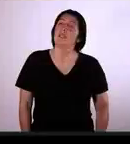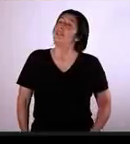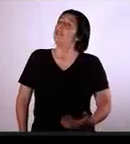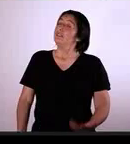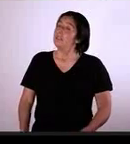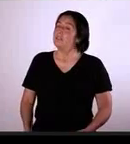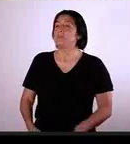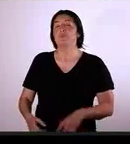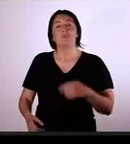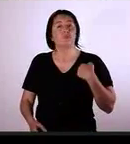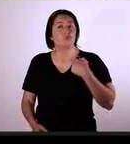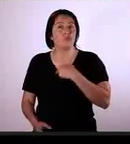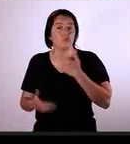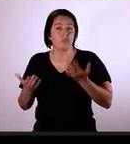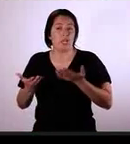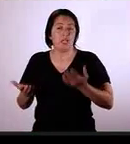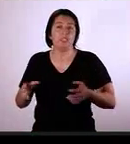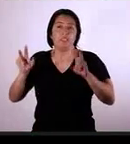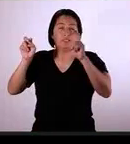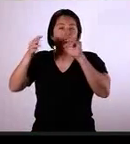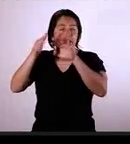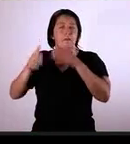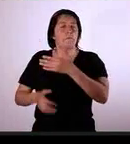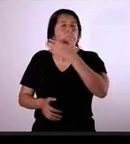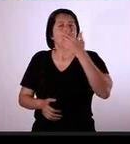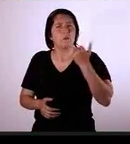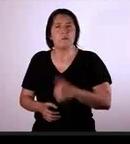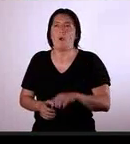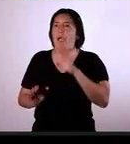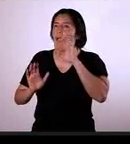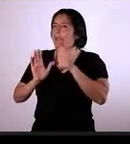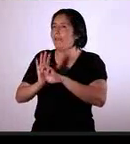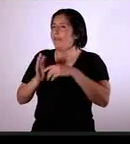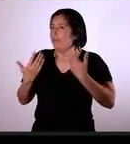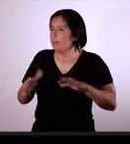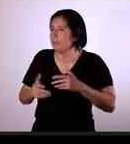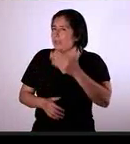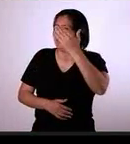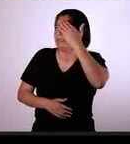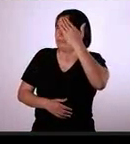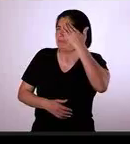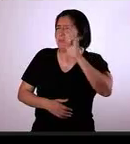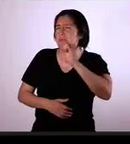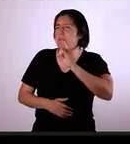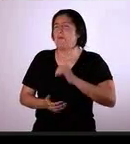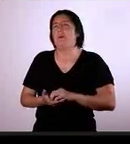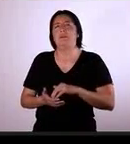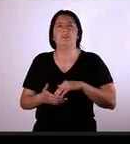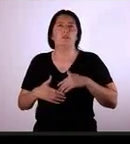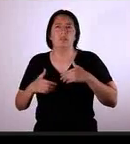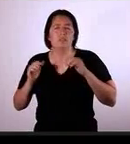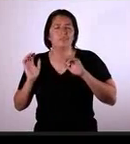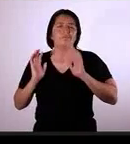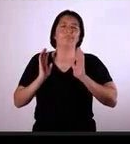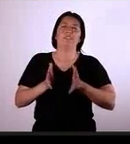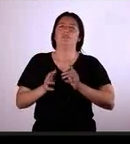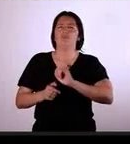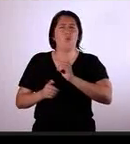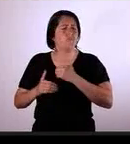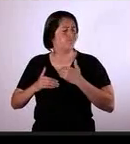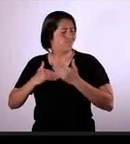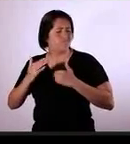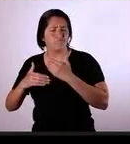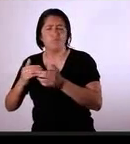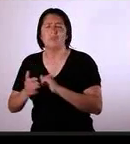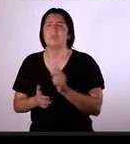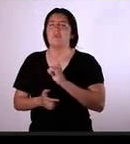Como siempre, nosotros aquí en Sin Barreras mostrándoles lo mejor y qué ejemplos de vida. Así que ya saben, amigos, no hay que rendirse, hay que salir adelante, luchar. Y